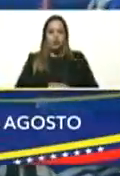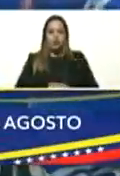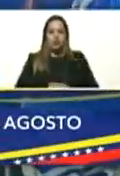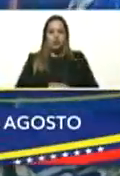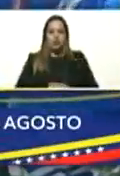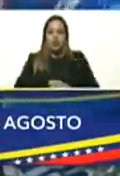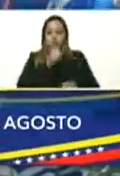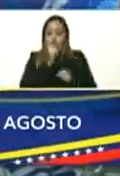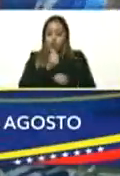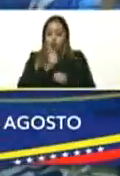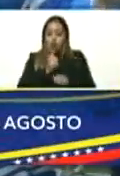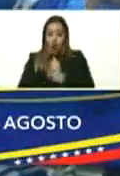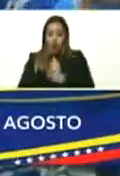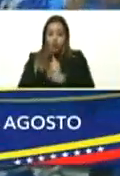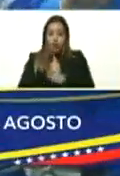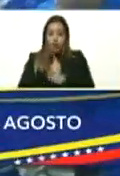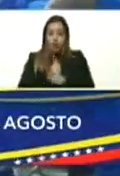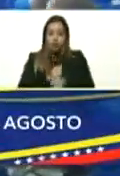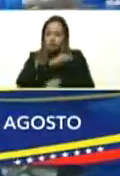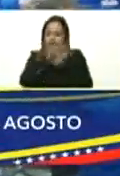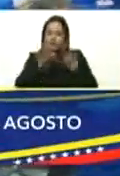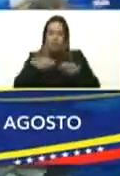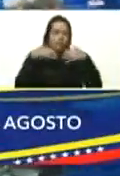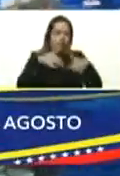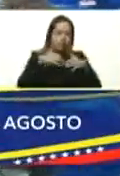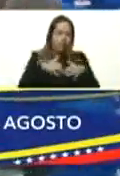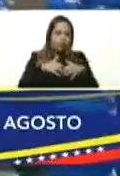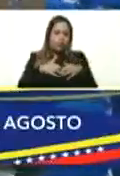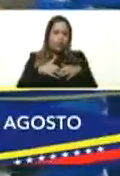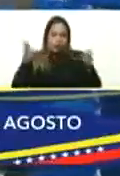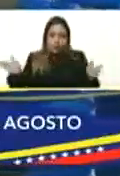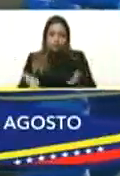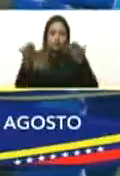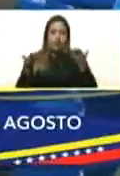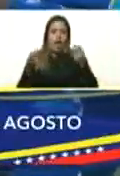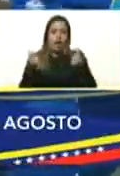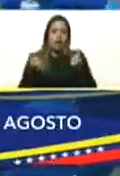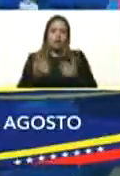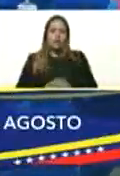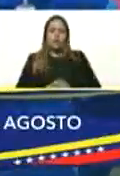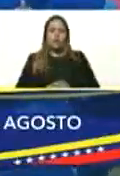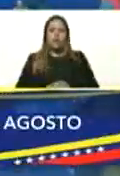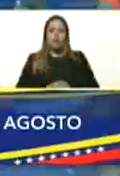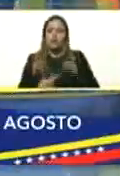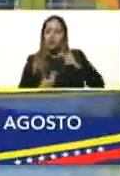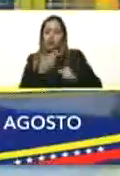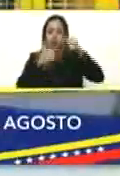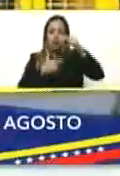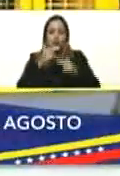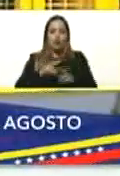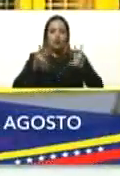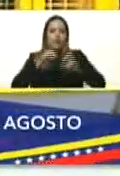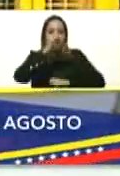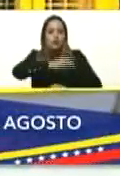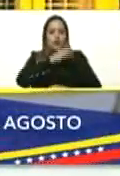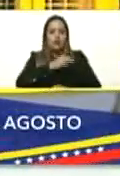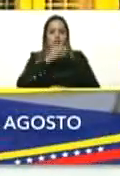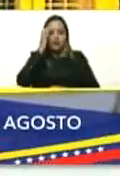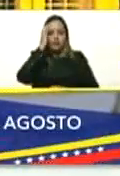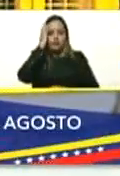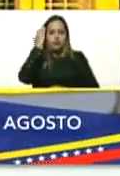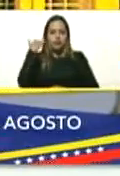los trabajadores como gran motor de recuperación económica, de construcción de la nueva sociedad,